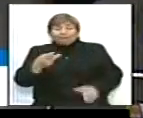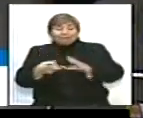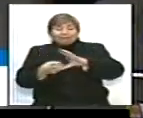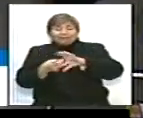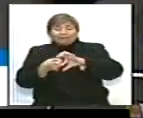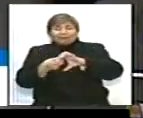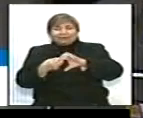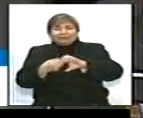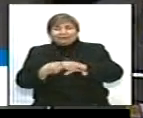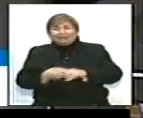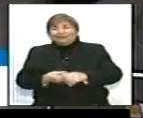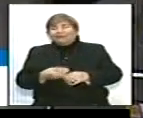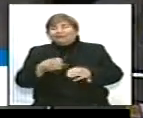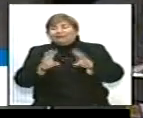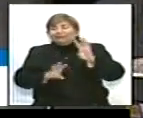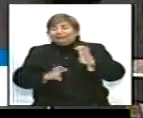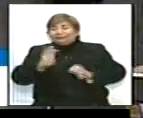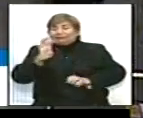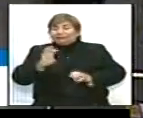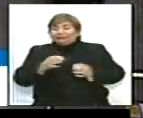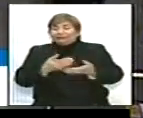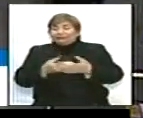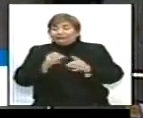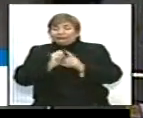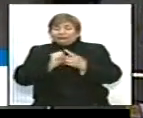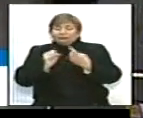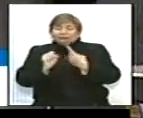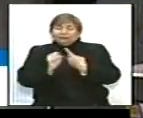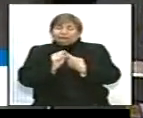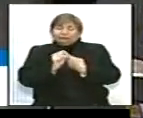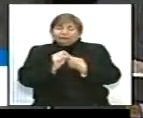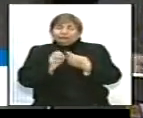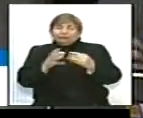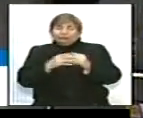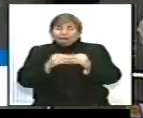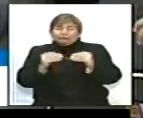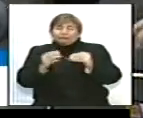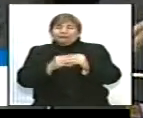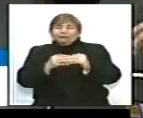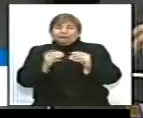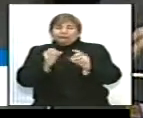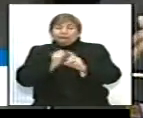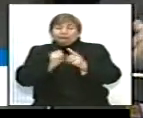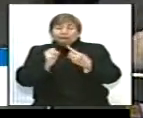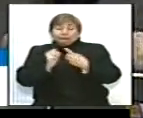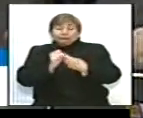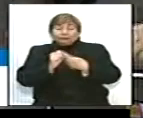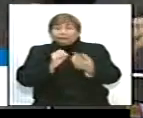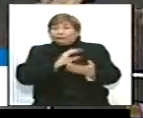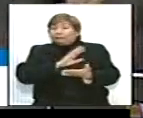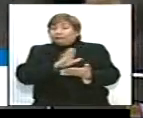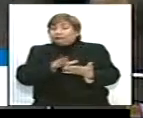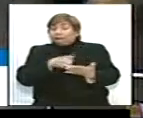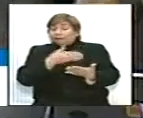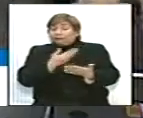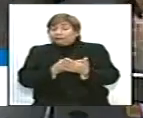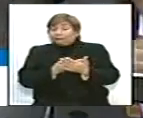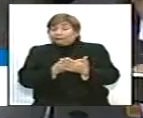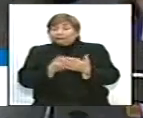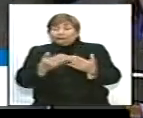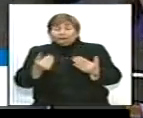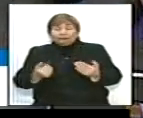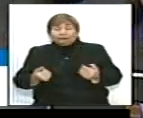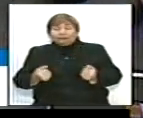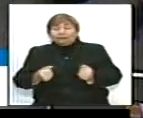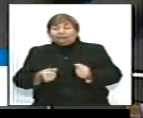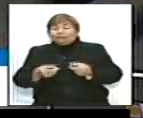Minas evaluó las condiciones sociales. Y producto de esas condiciones sociales y de todos los antecedentes necesarios,